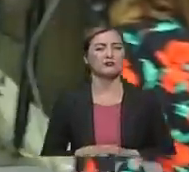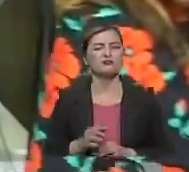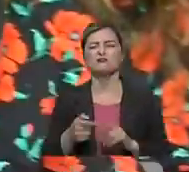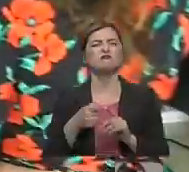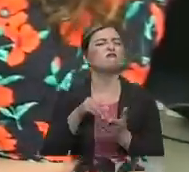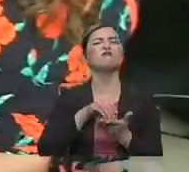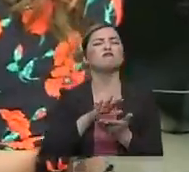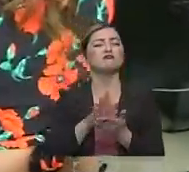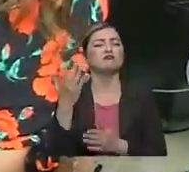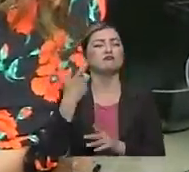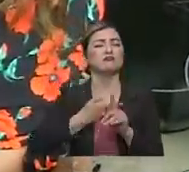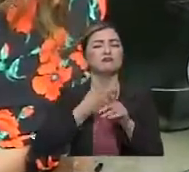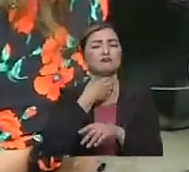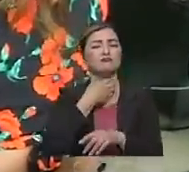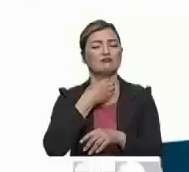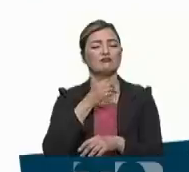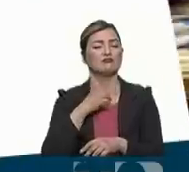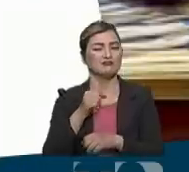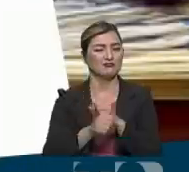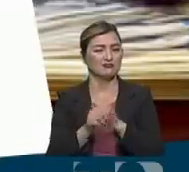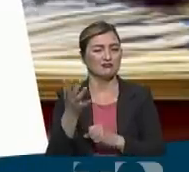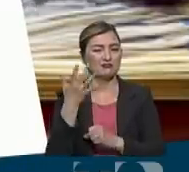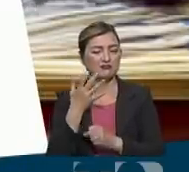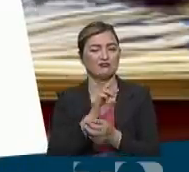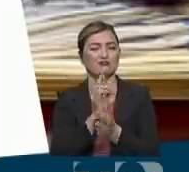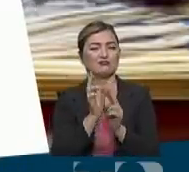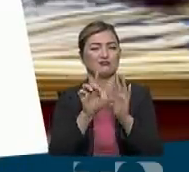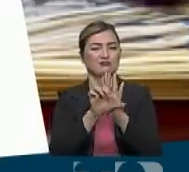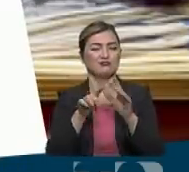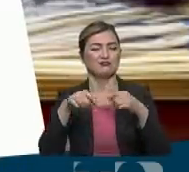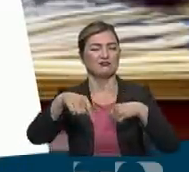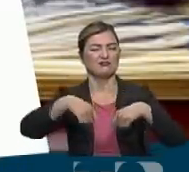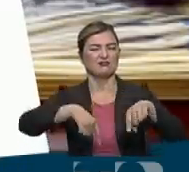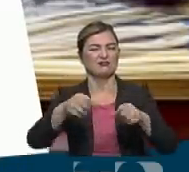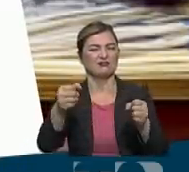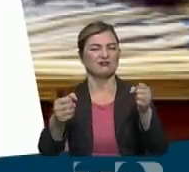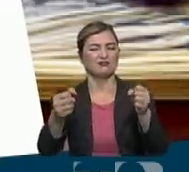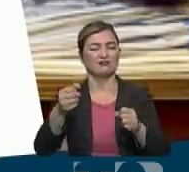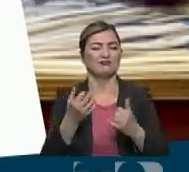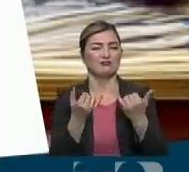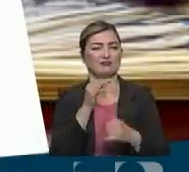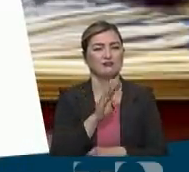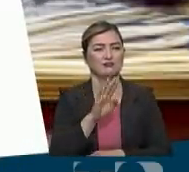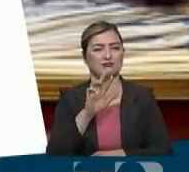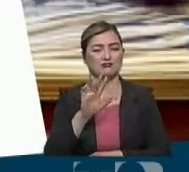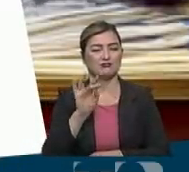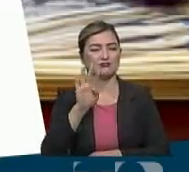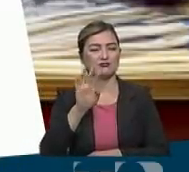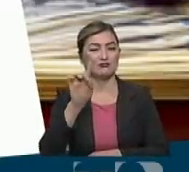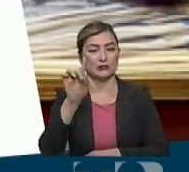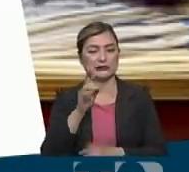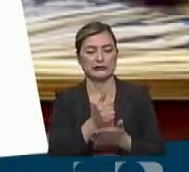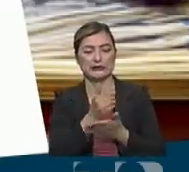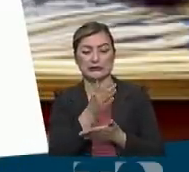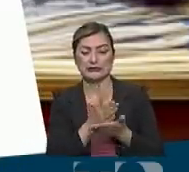del año pasado tras la aprobación de las reformas a la Ley de Tránsito. Hasta el momento, 43.841 usuarios accedieron